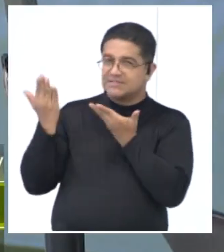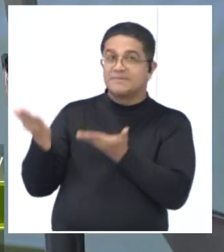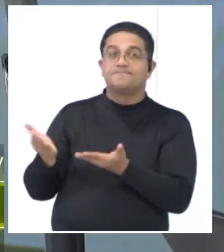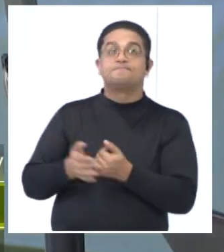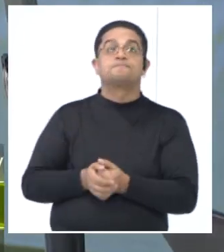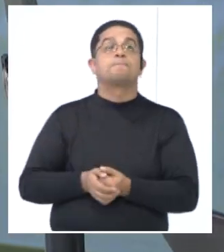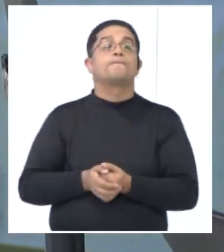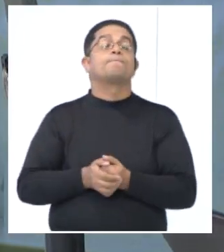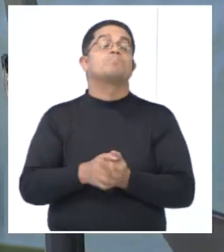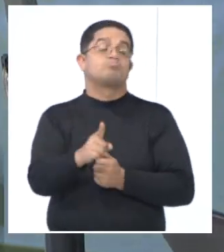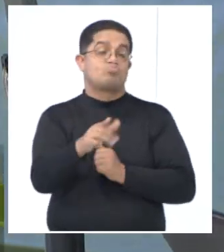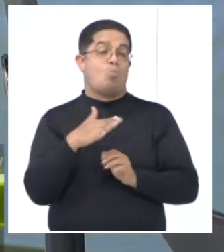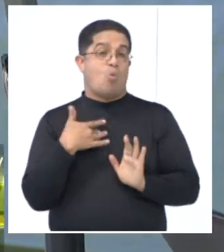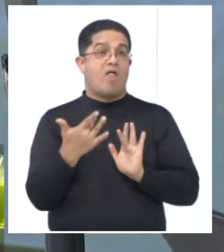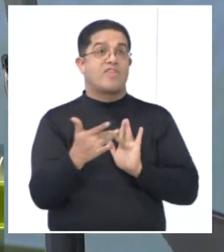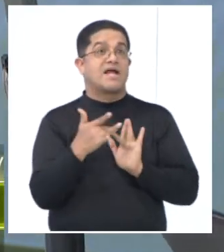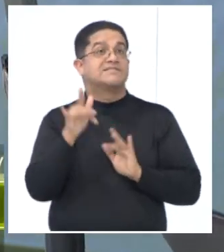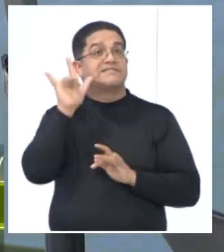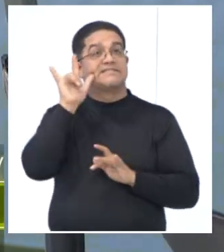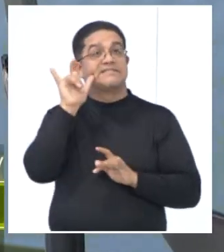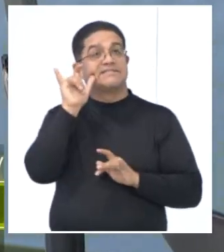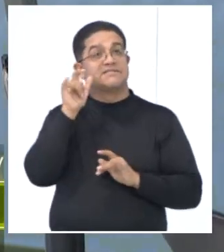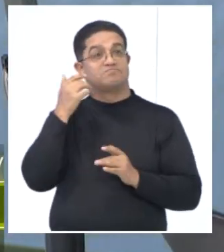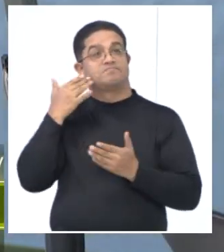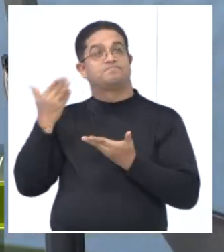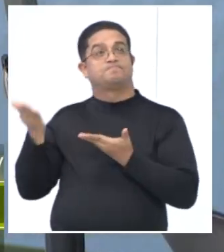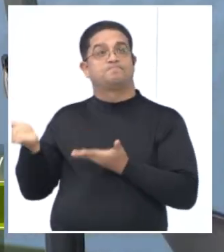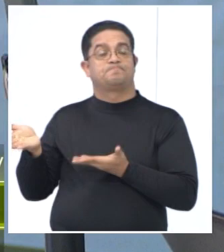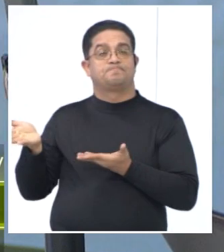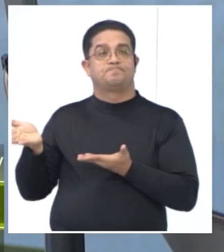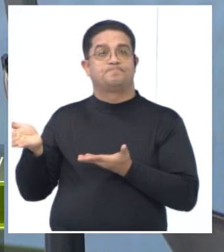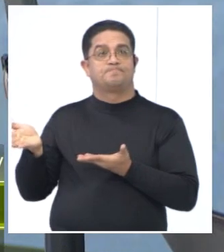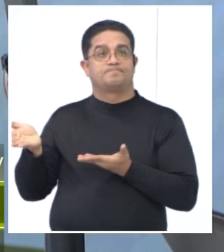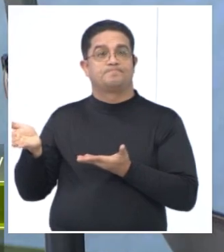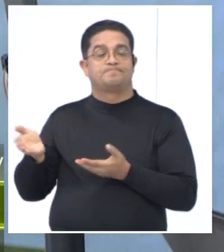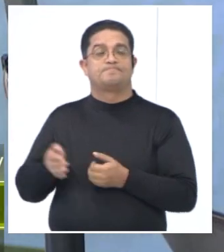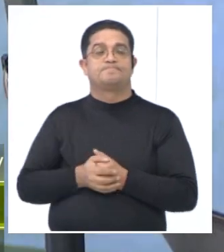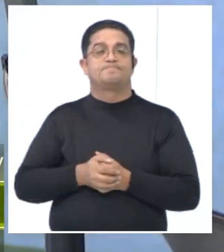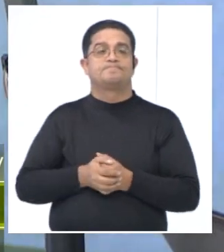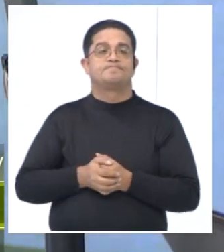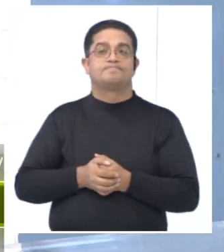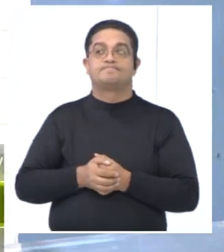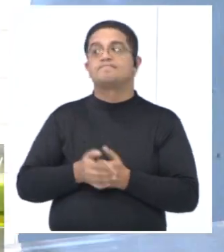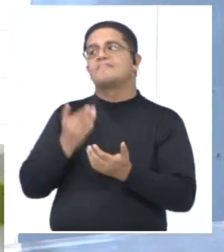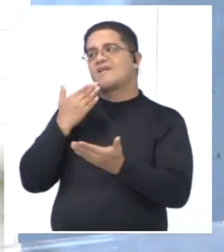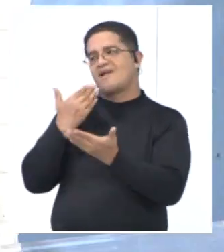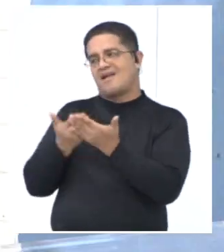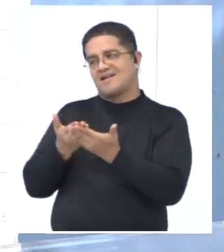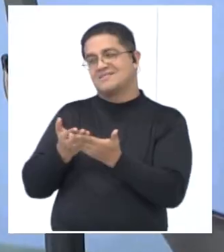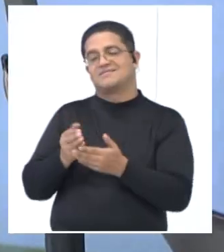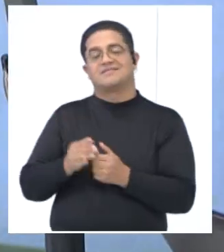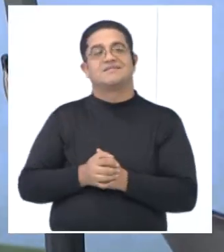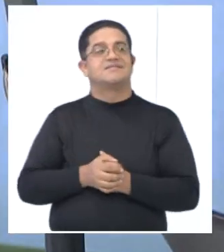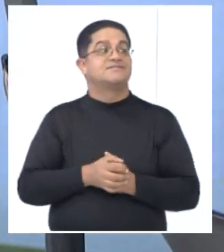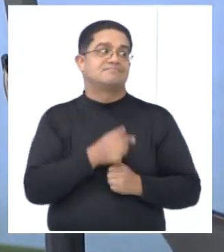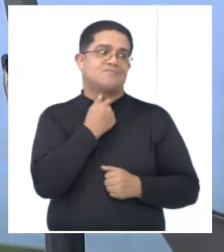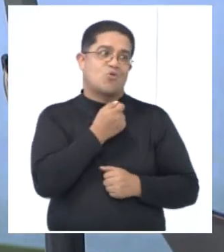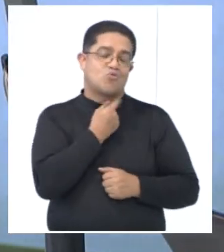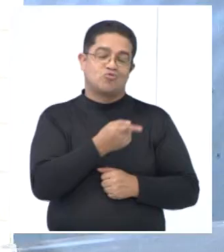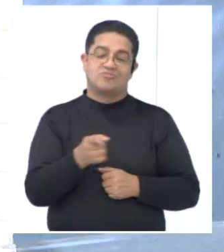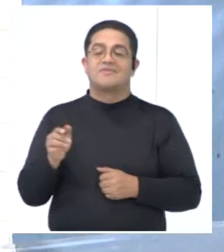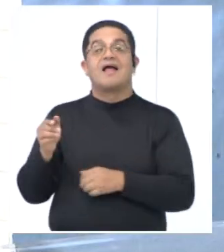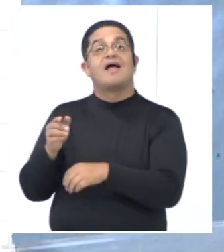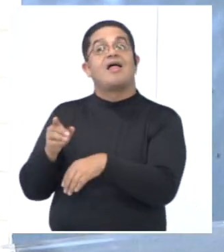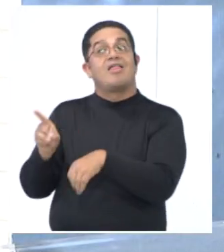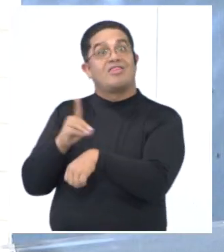supuesto, me pueden contactar en Instagram por @psico.nutrir. Gracias, Dana. A ti, encantada. Dana Guerrero nos